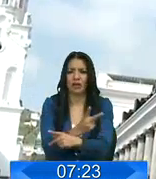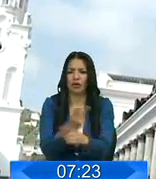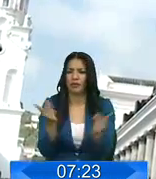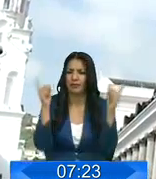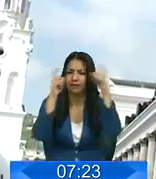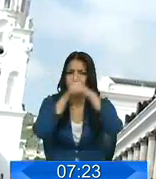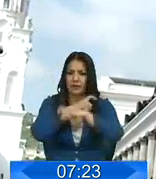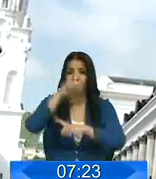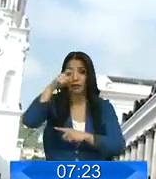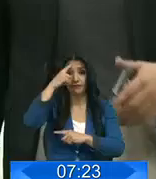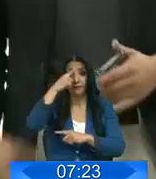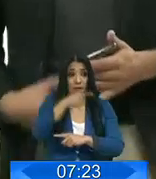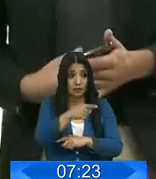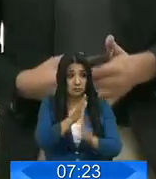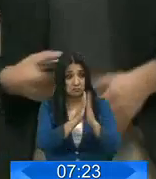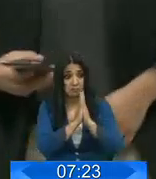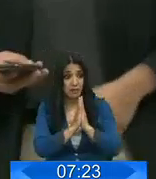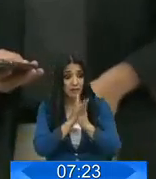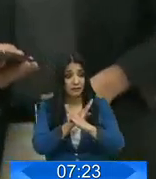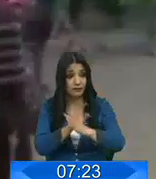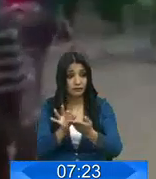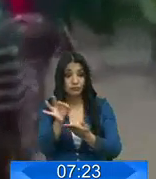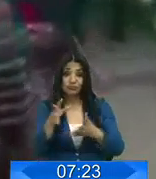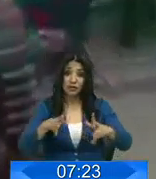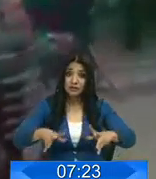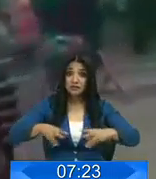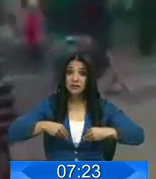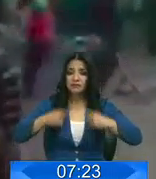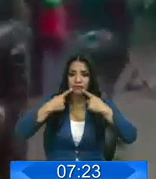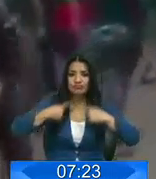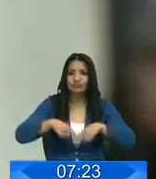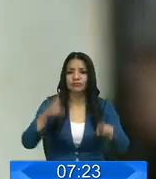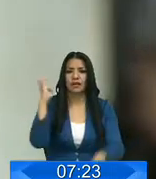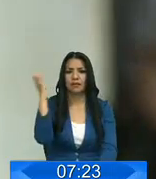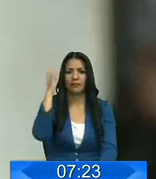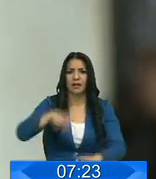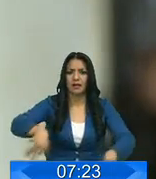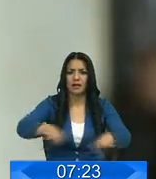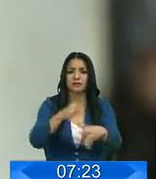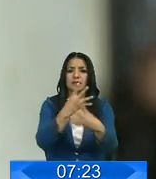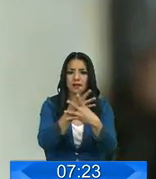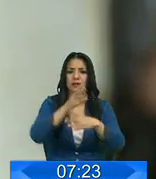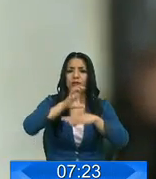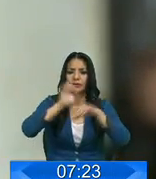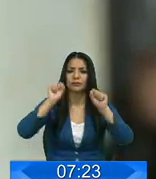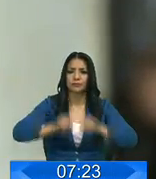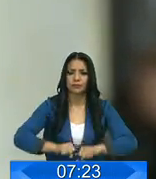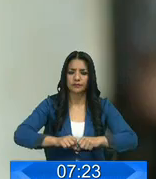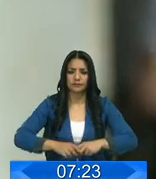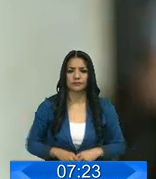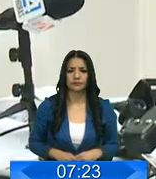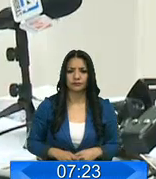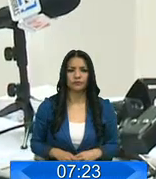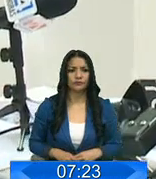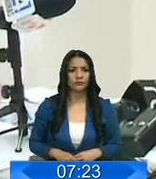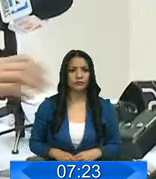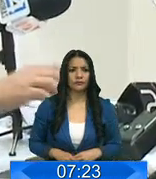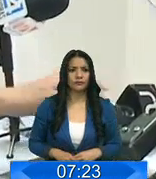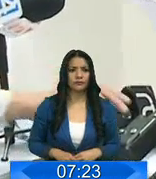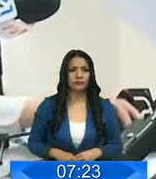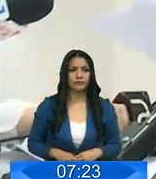que el gobierno acoja este pedido de la Defensoría y de inmediato declare la emergencia para el sector penitenciario en todo el país. Informó Javier